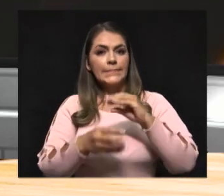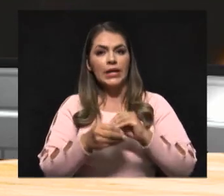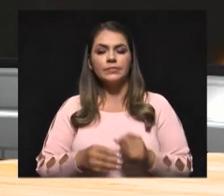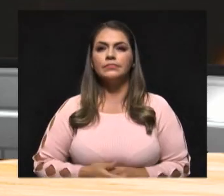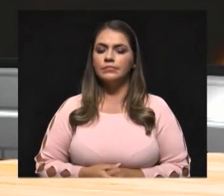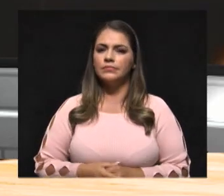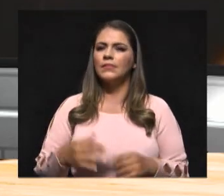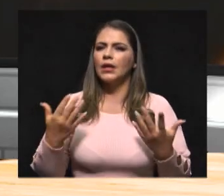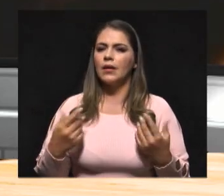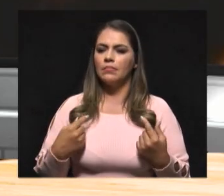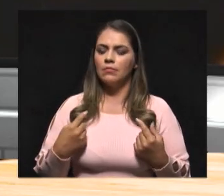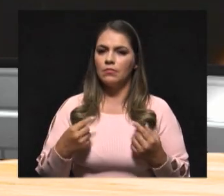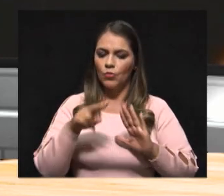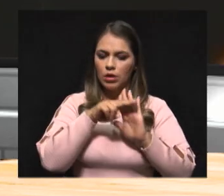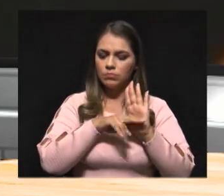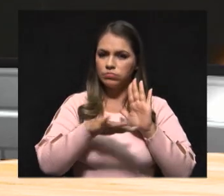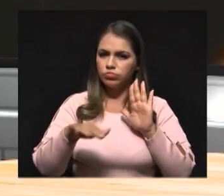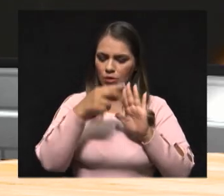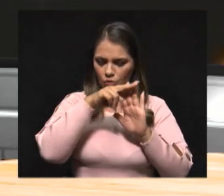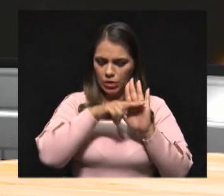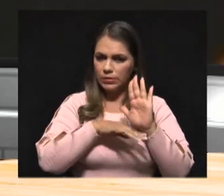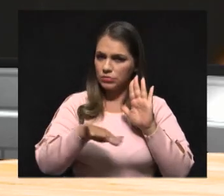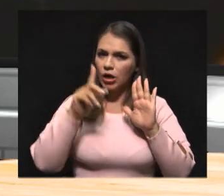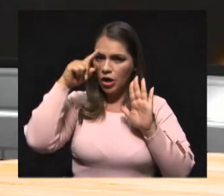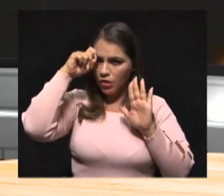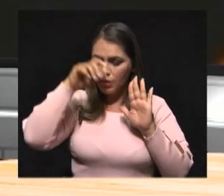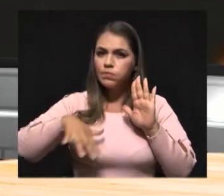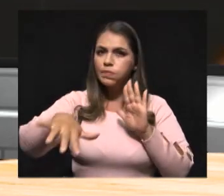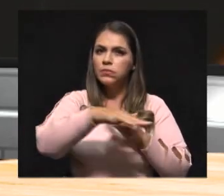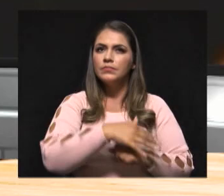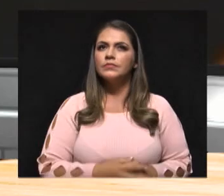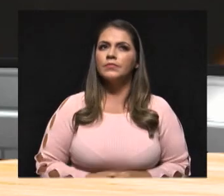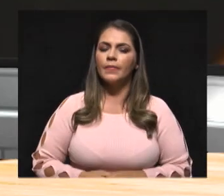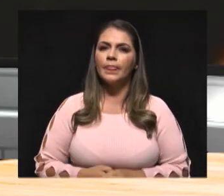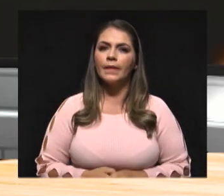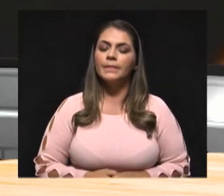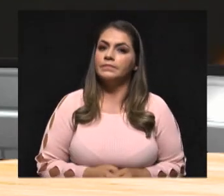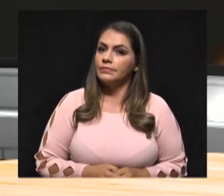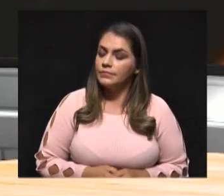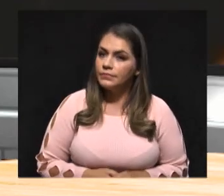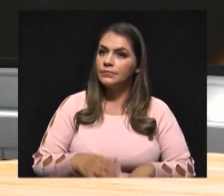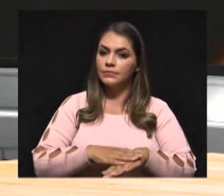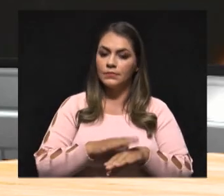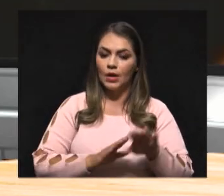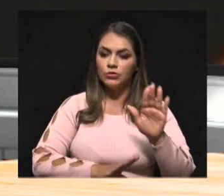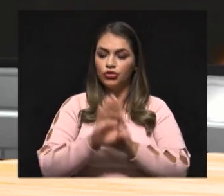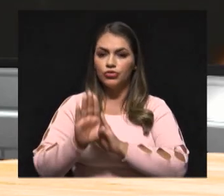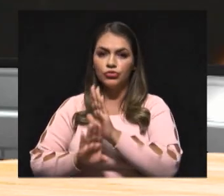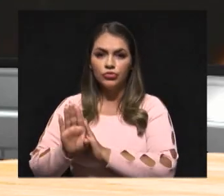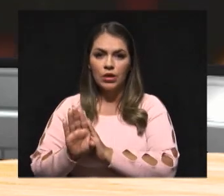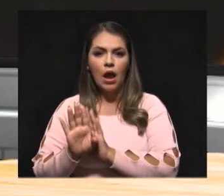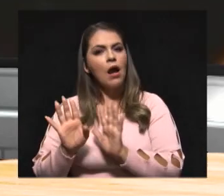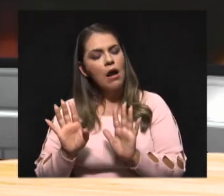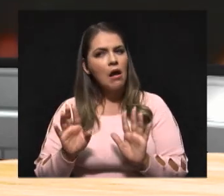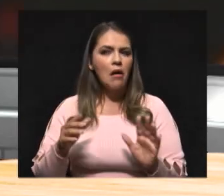jalonador de las políticas públicas de cada municipio o el gobierno para que la infraestructura y el fortalecimiento del destino